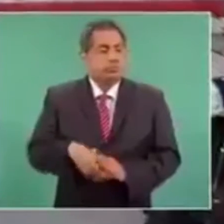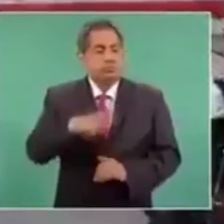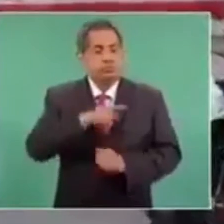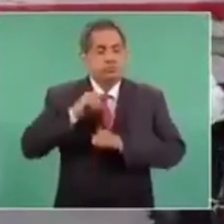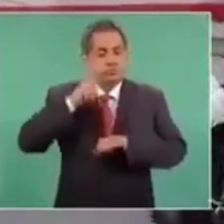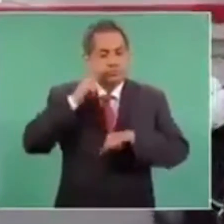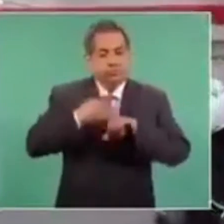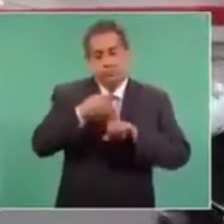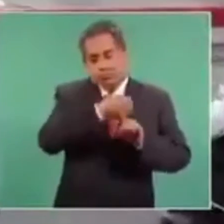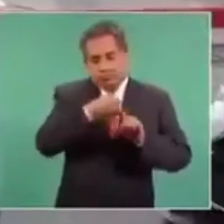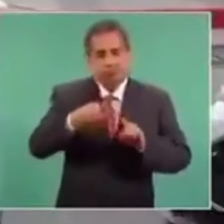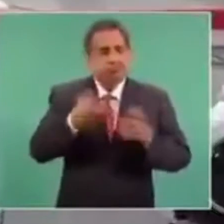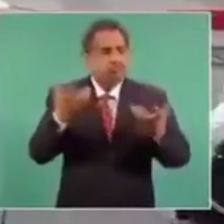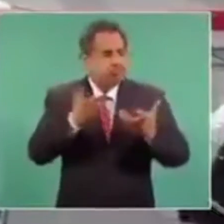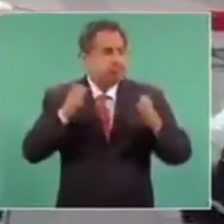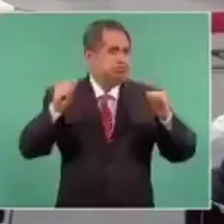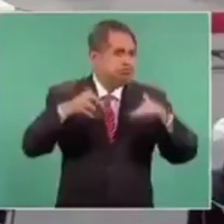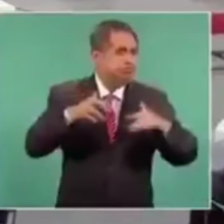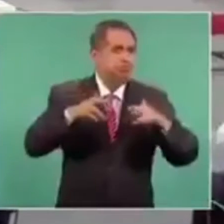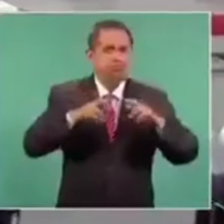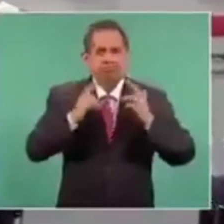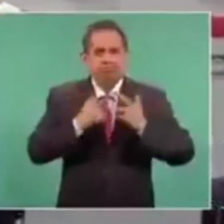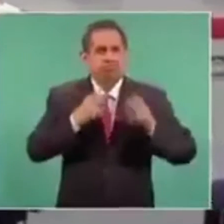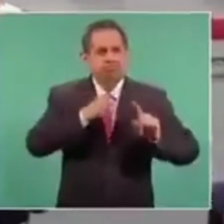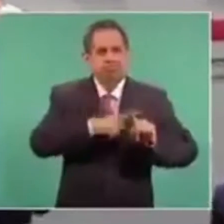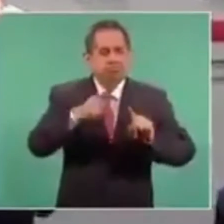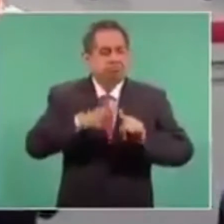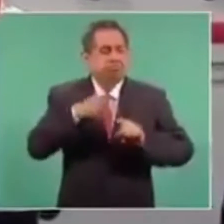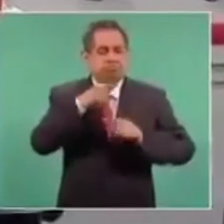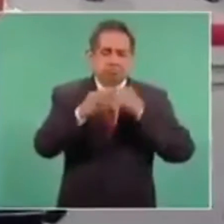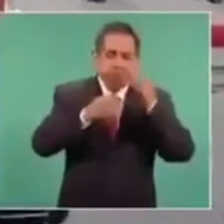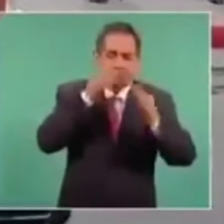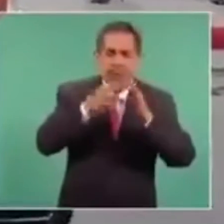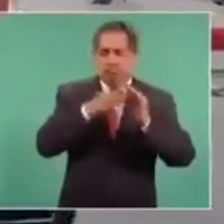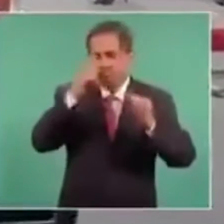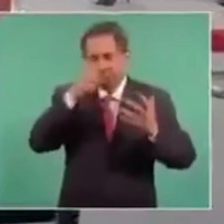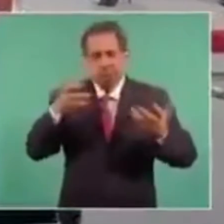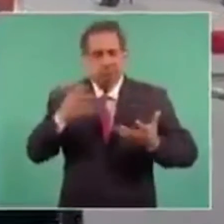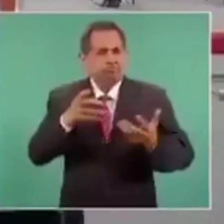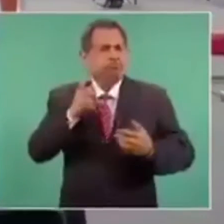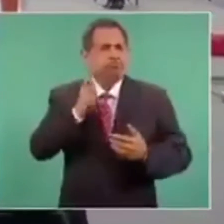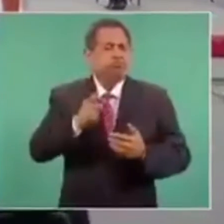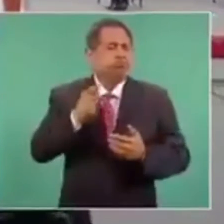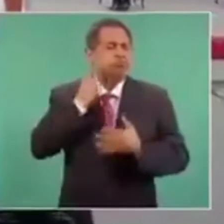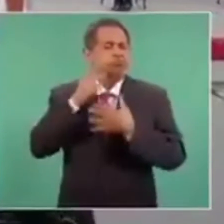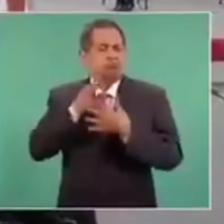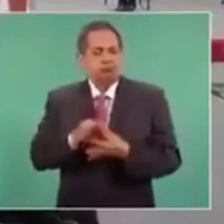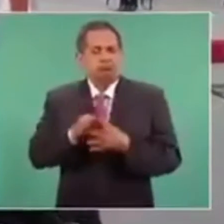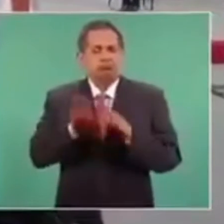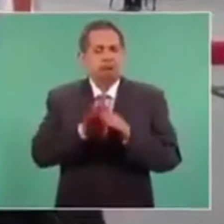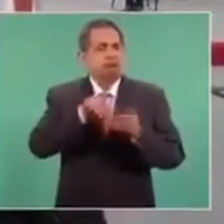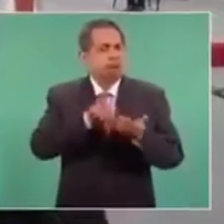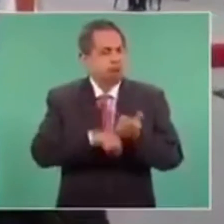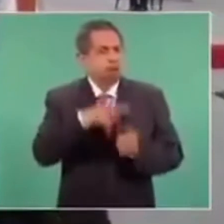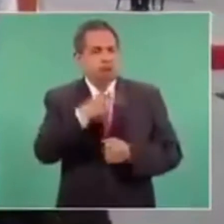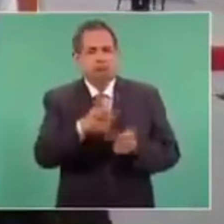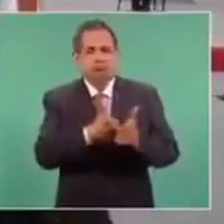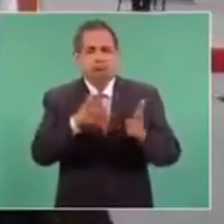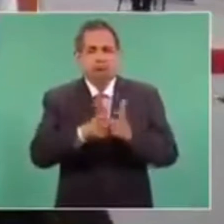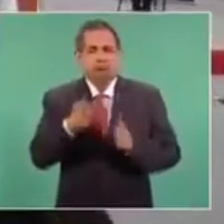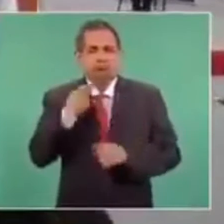organizar actividades y eventos que promovieran las políticas y posiciones del partido